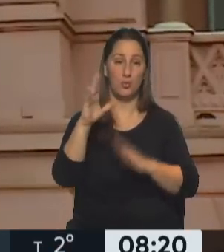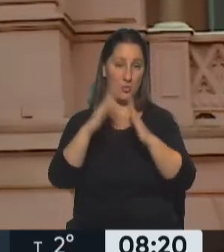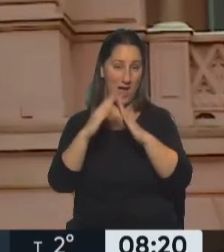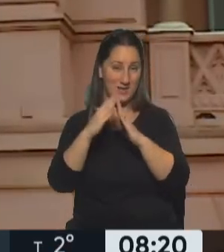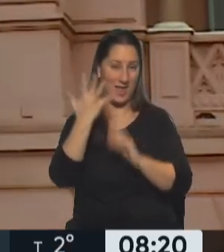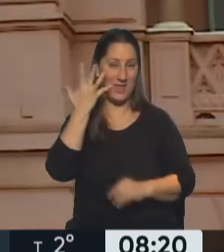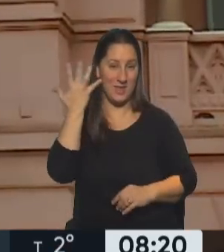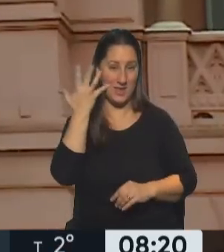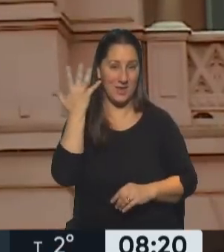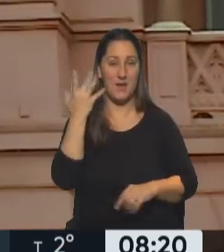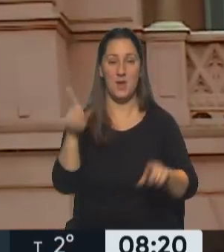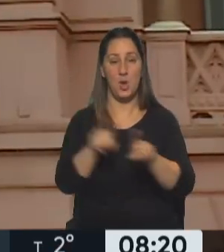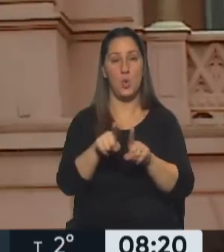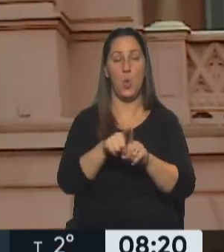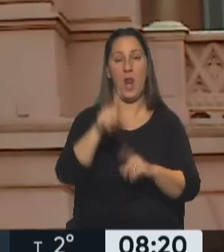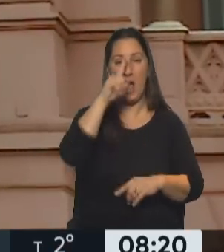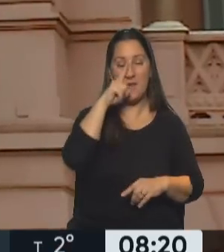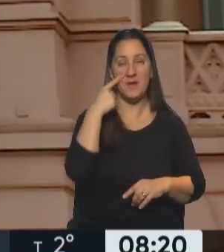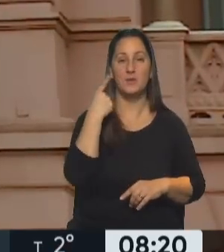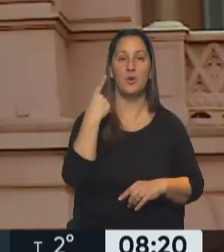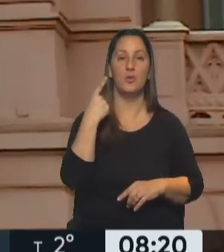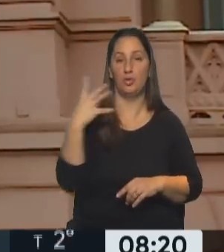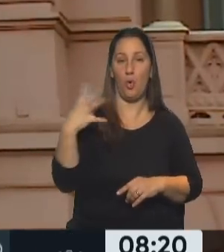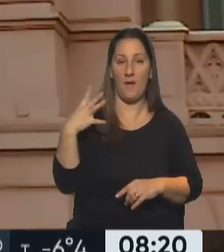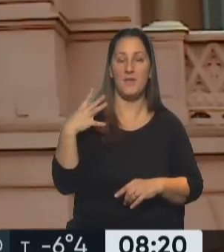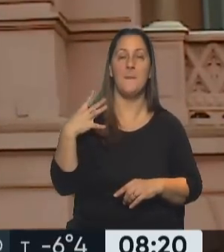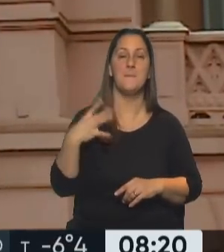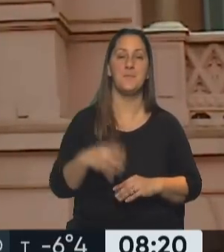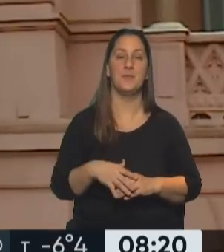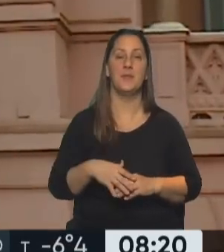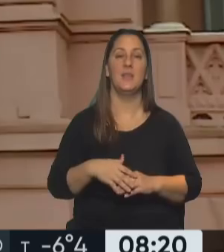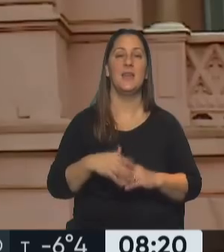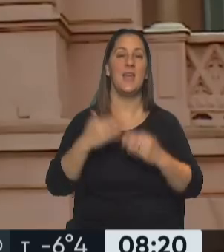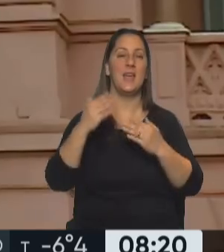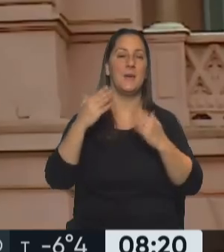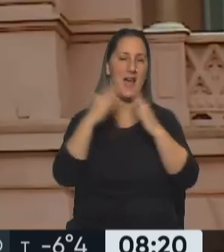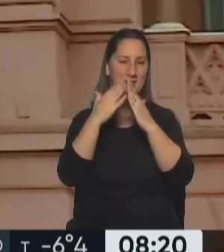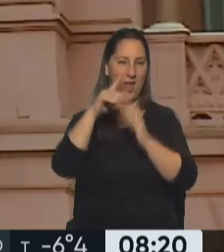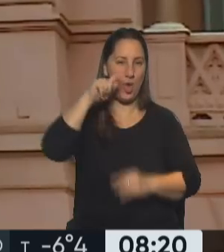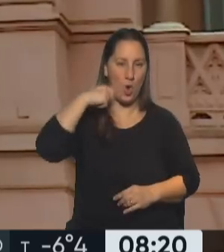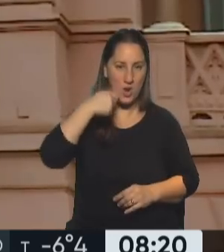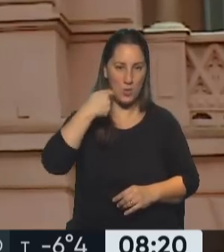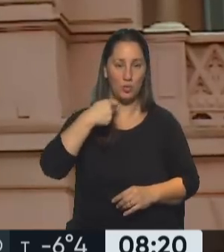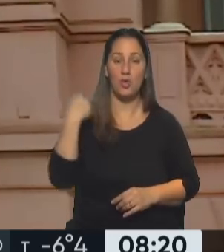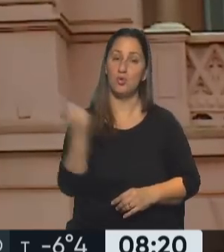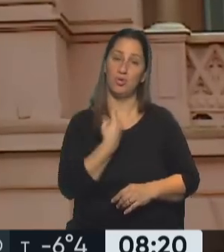Tigre, al igual que el presidente de la Nación, que se encuentra todavía en la quinta presidencial de Olivos. Nosotros